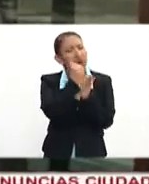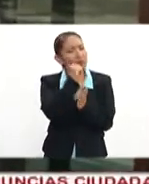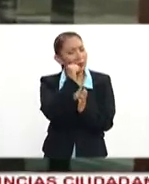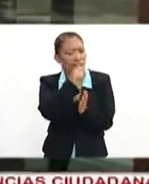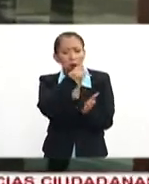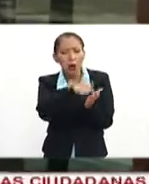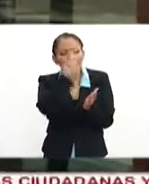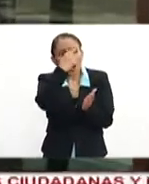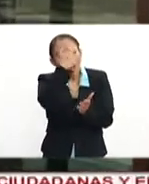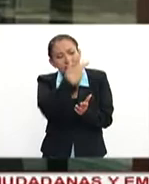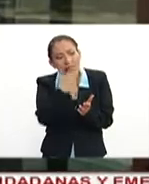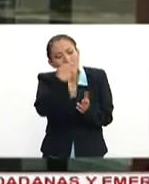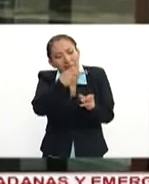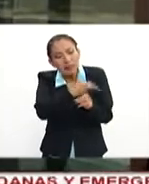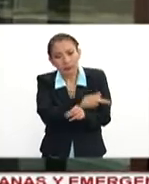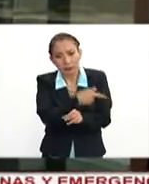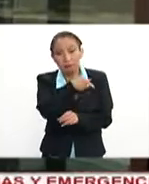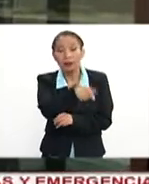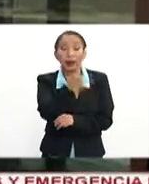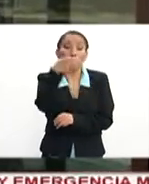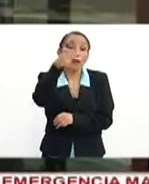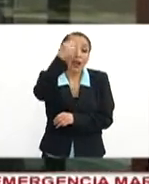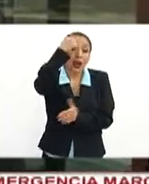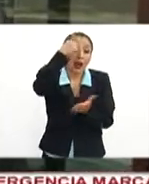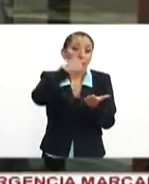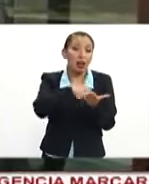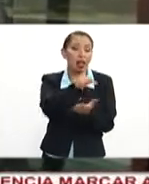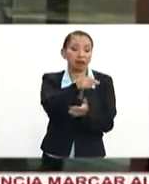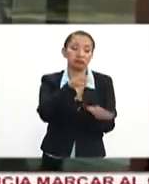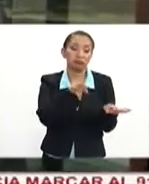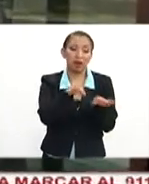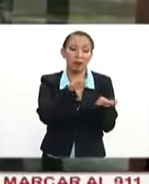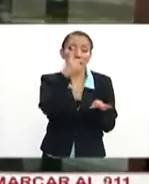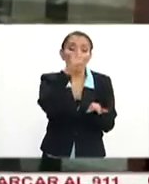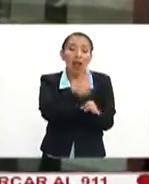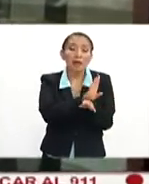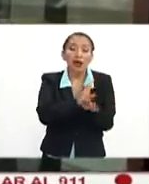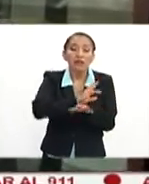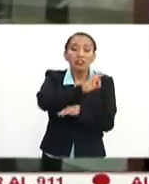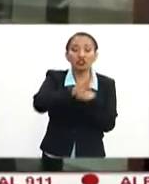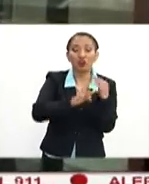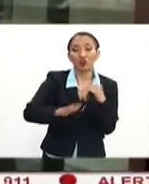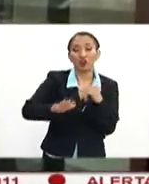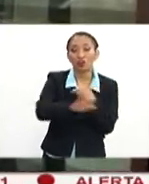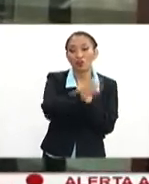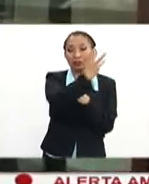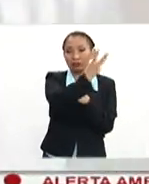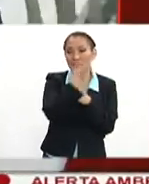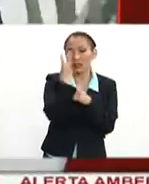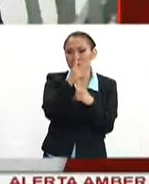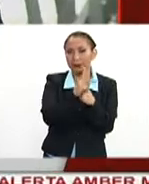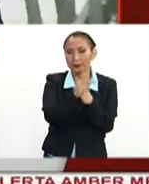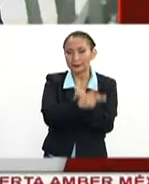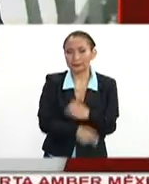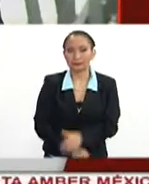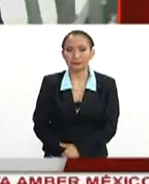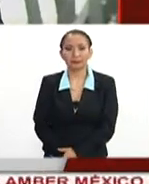hay espacio para revisar estas cosas, pero creo que está trabajando para el beneficio de todos, de los tres países.